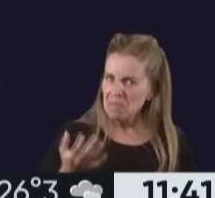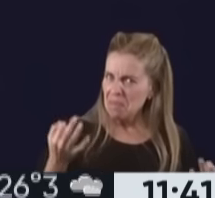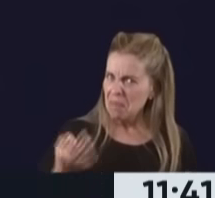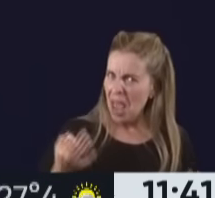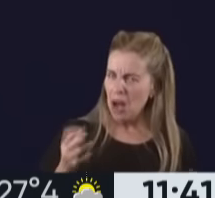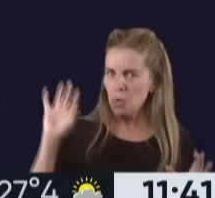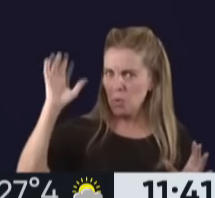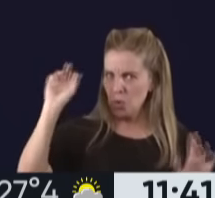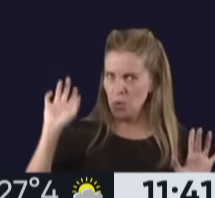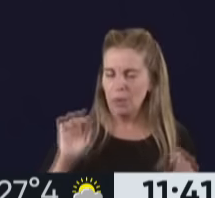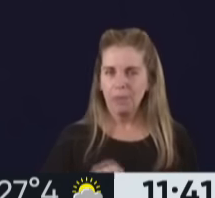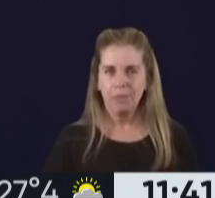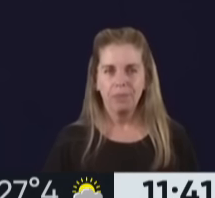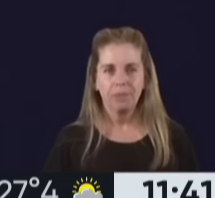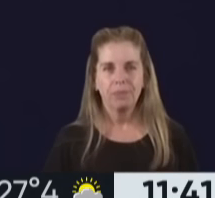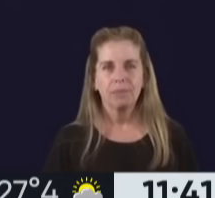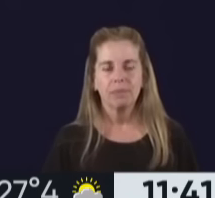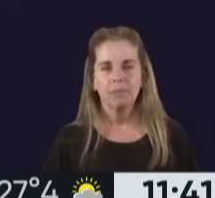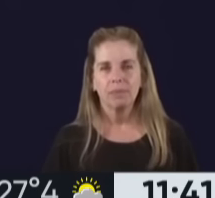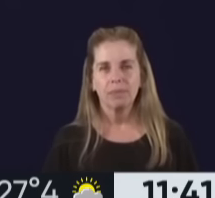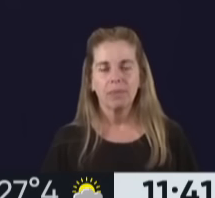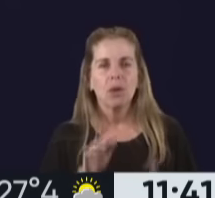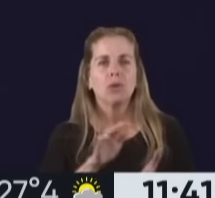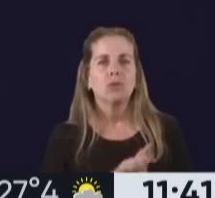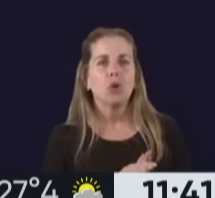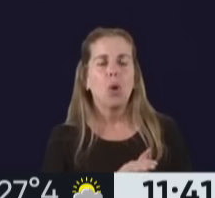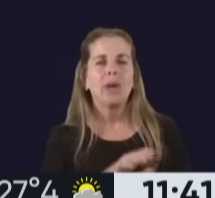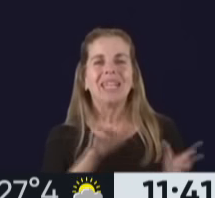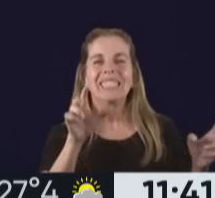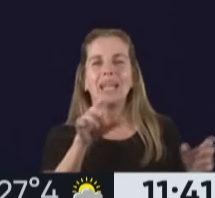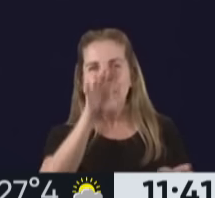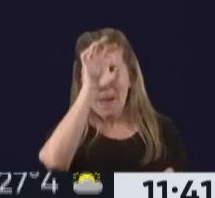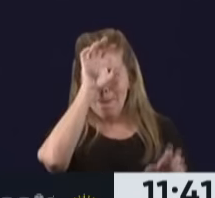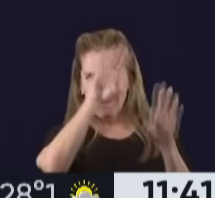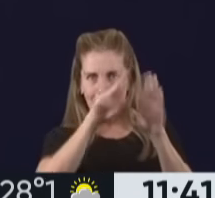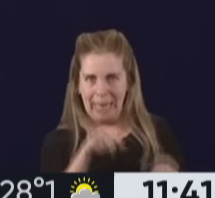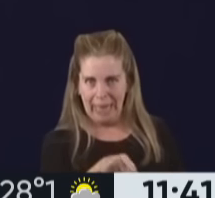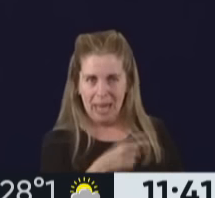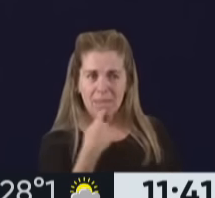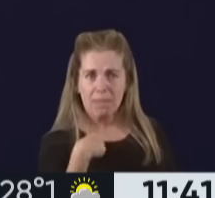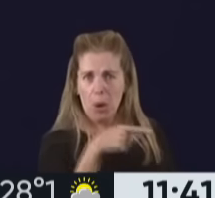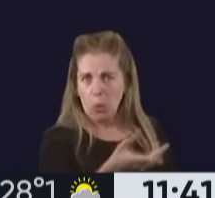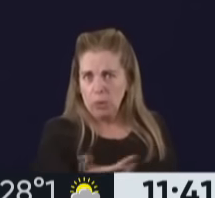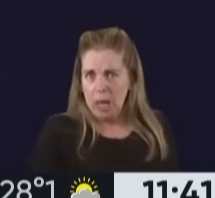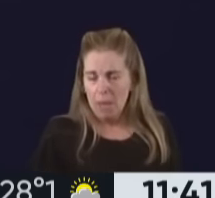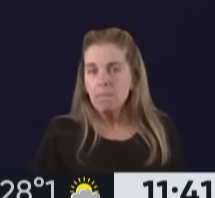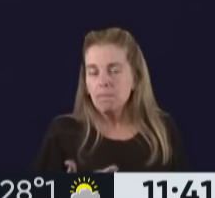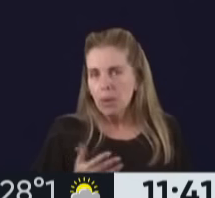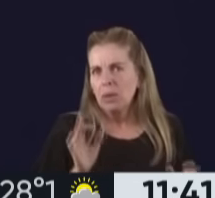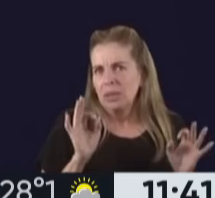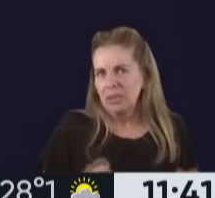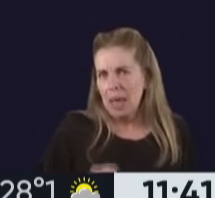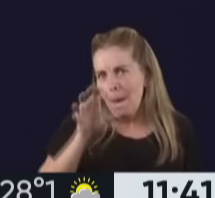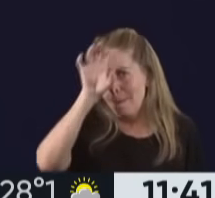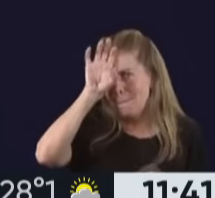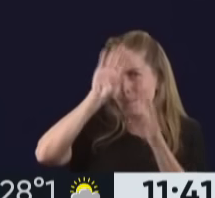humor. Con respecto al tema minero, bueno, es una apreciación suya. Entiendo que la minería, como hoy se maneja